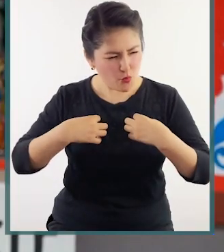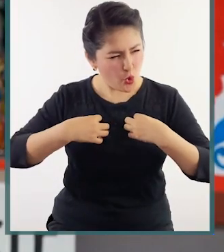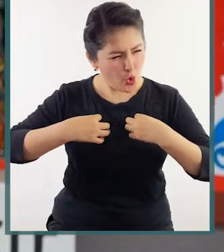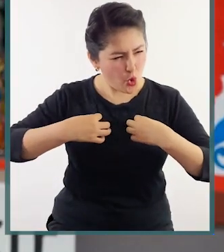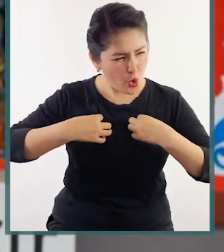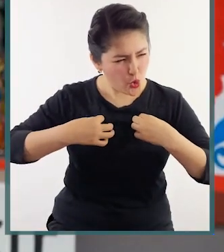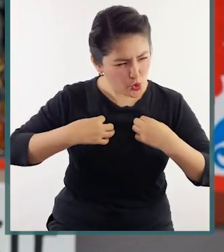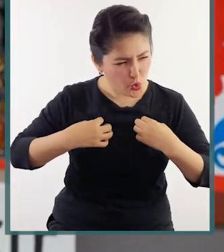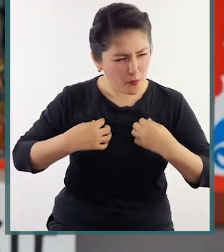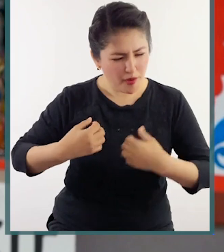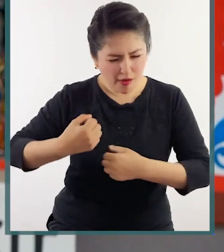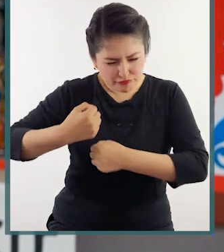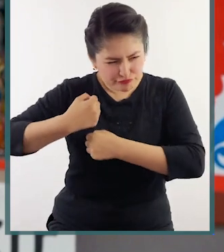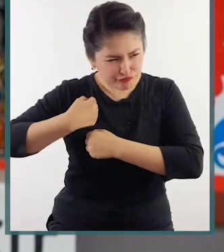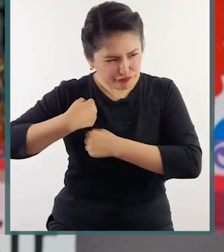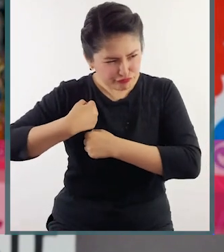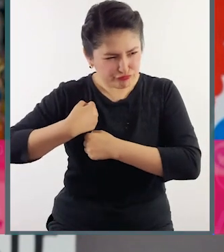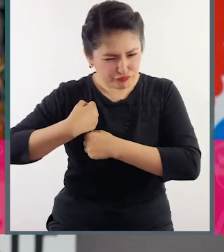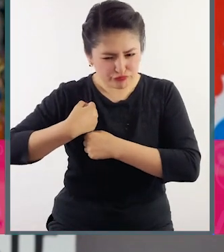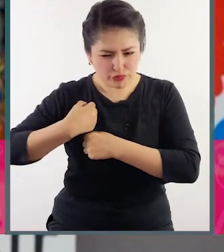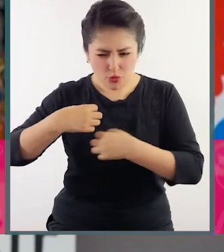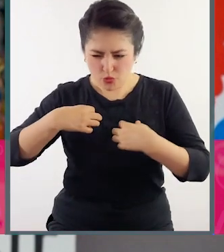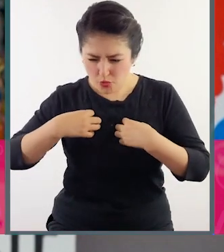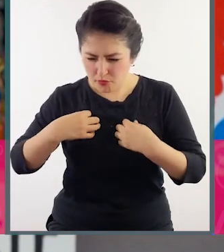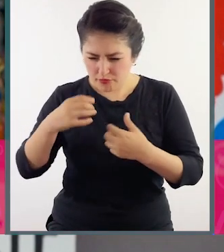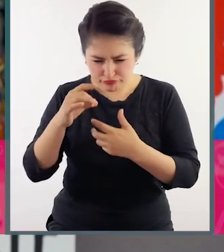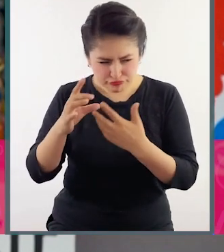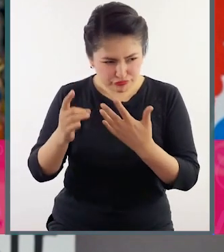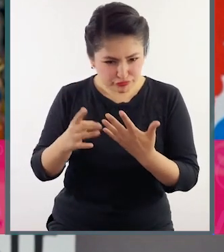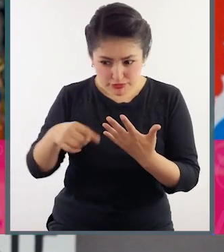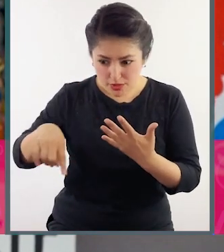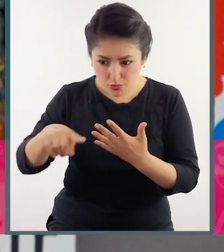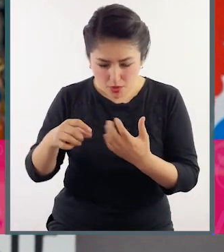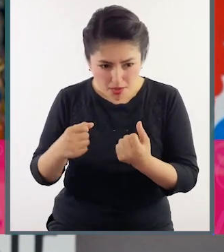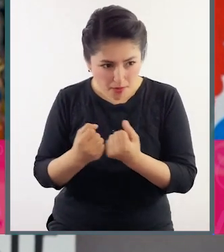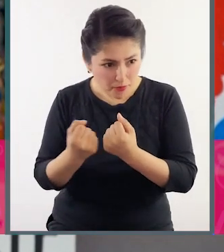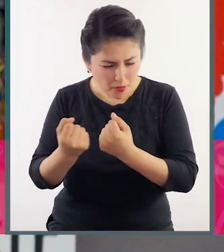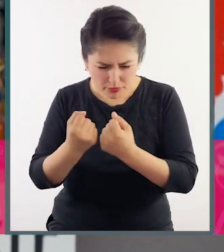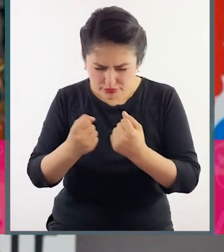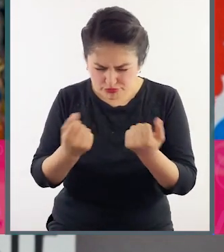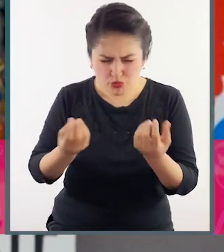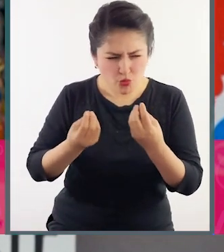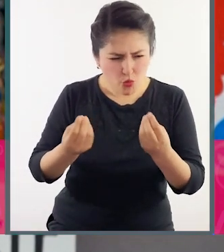vestimenta de los soldados y de los